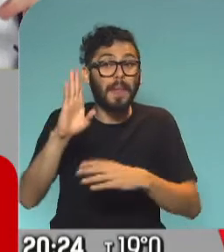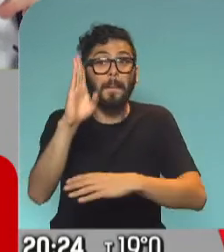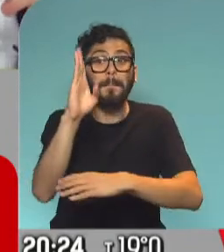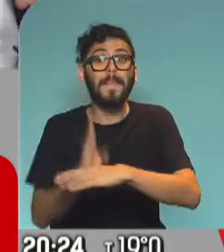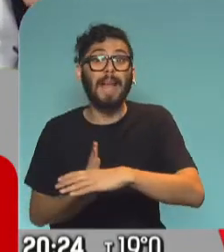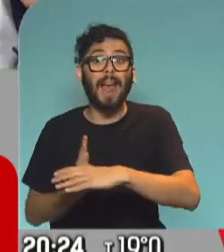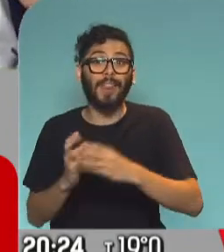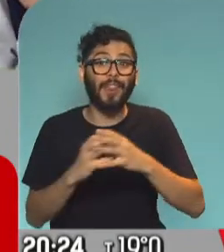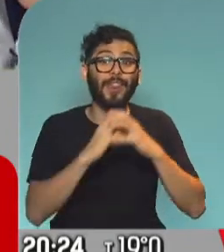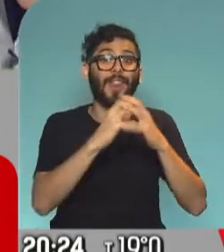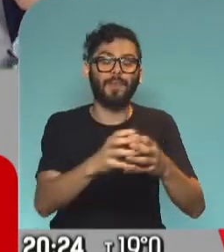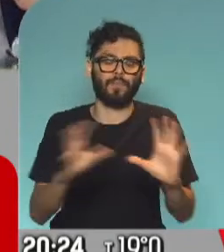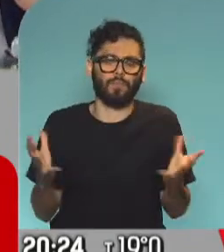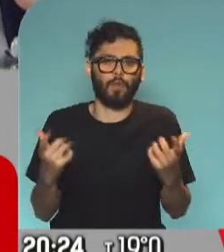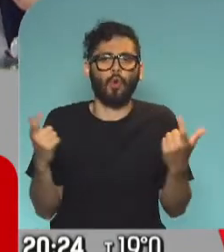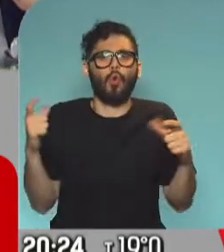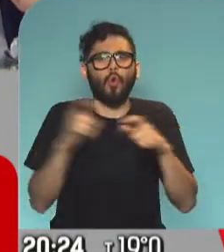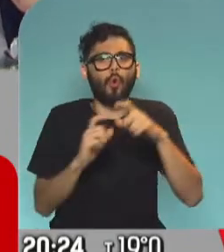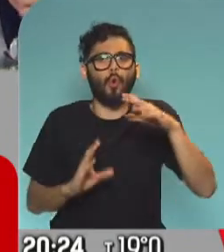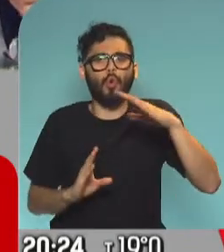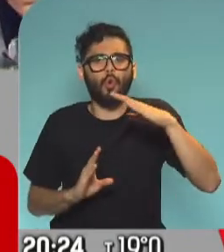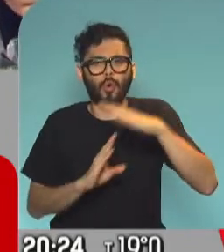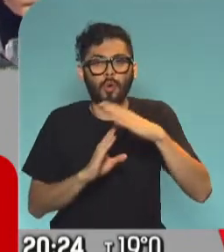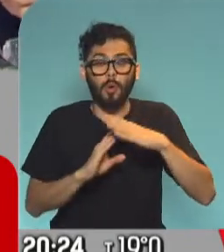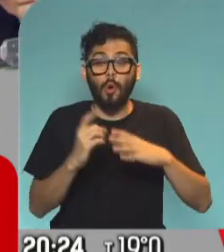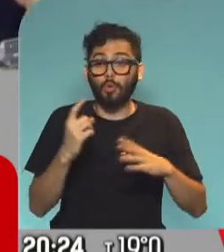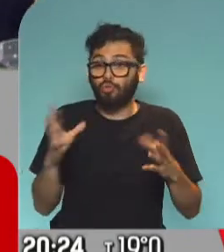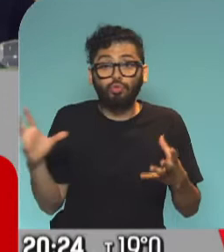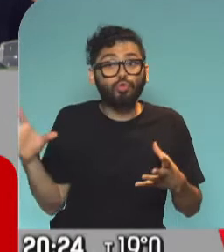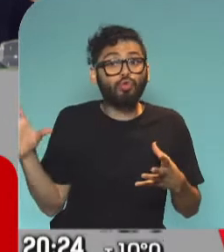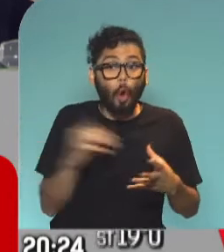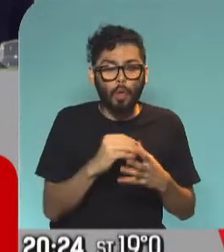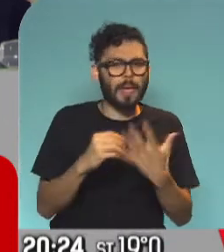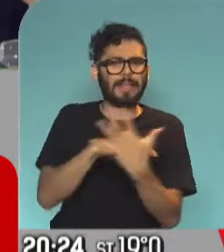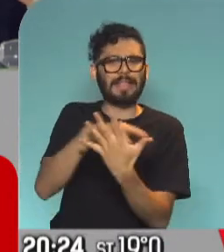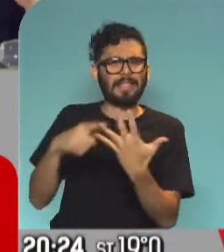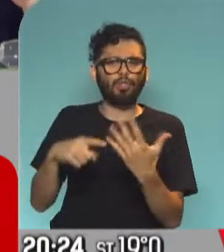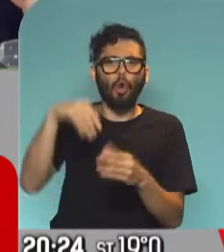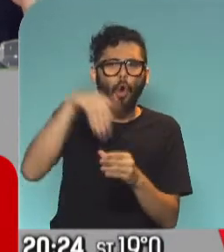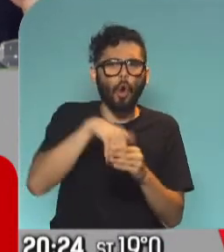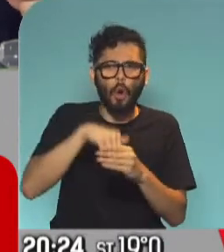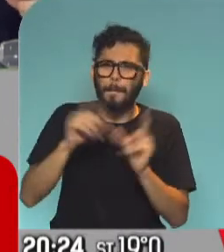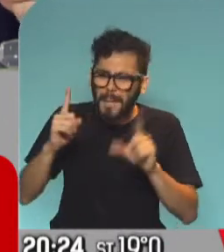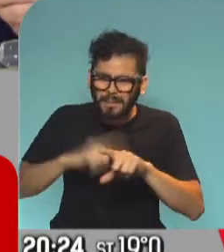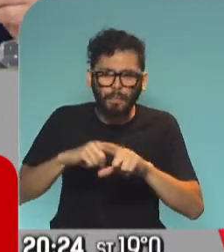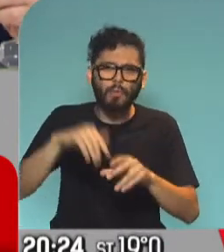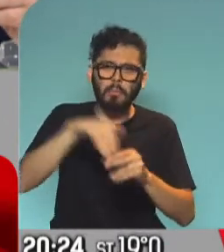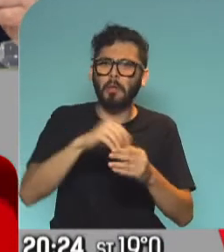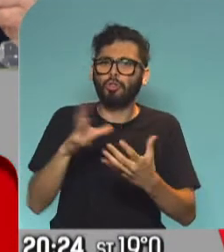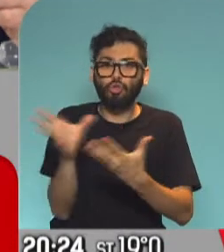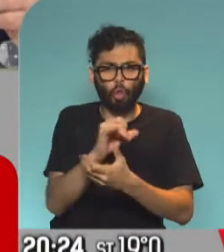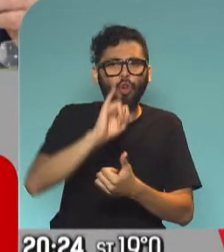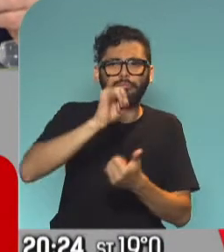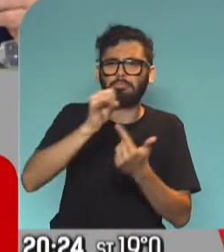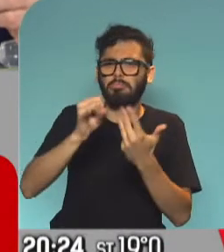esta situación, la Corte Suprema, en voto unánime, hacía mucho que la Corte no votaba con sus 5 miembros en sintonía en una causa de tanta